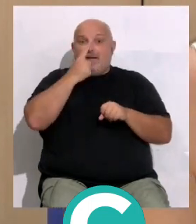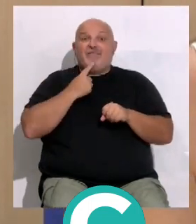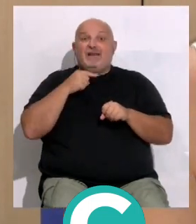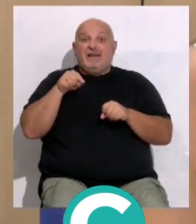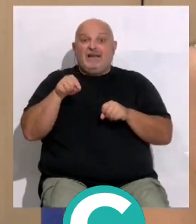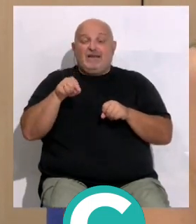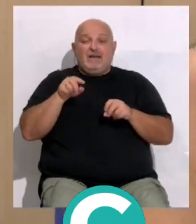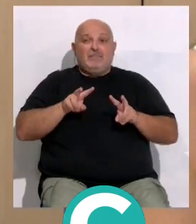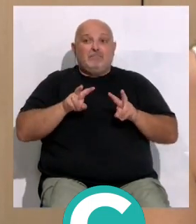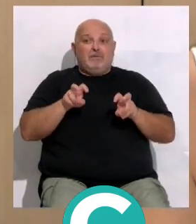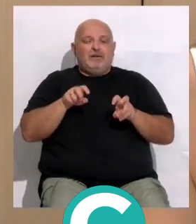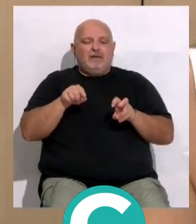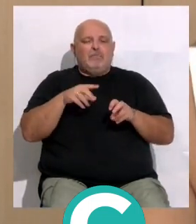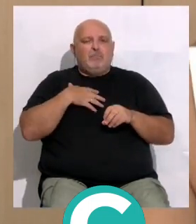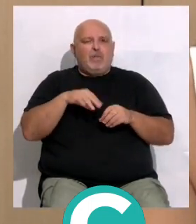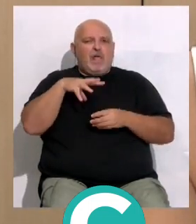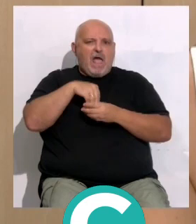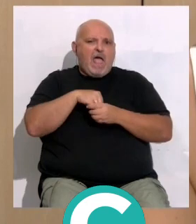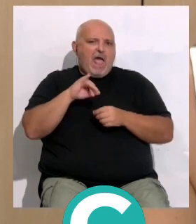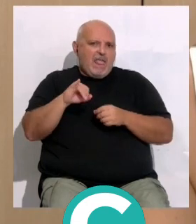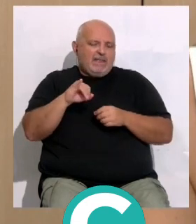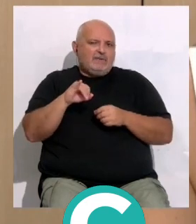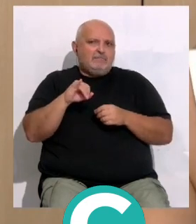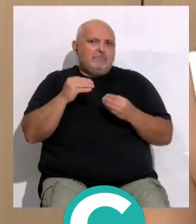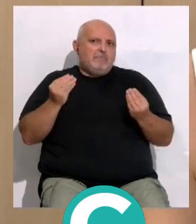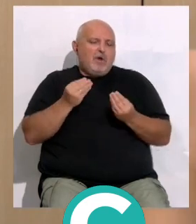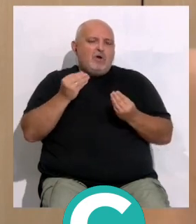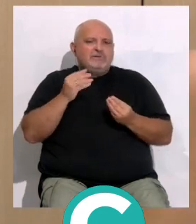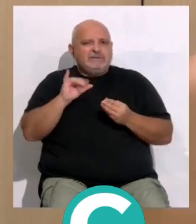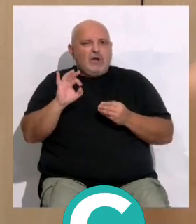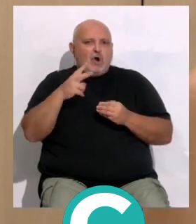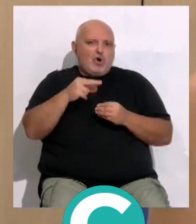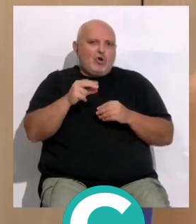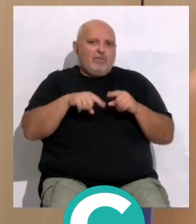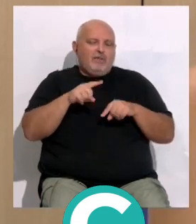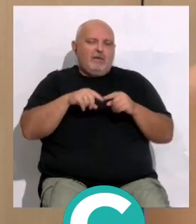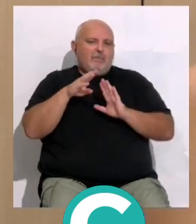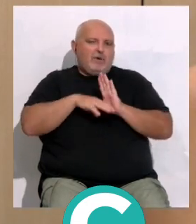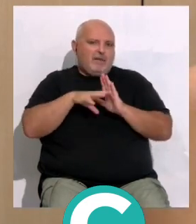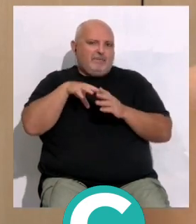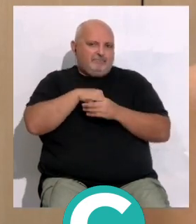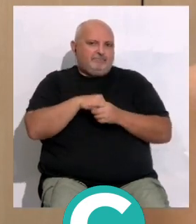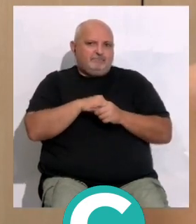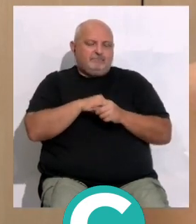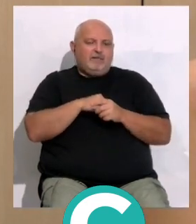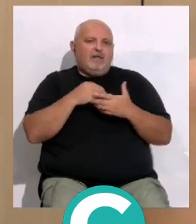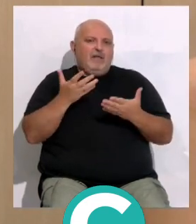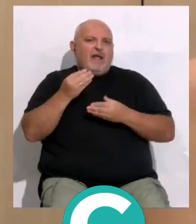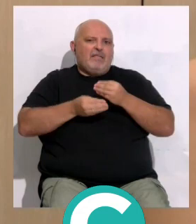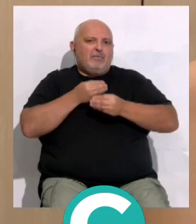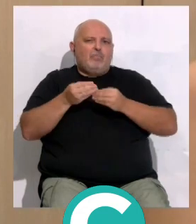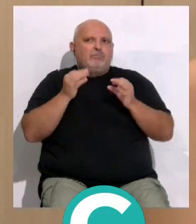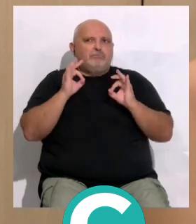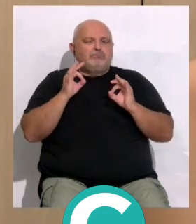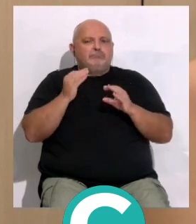tú tengas antes de empezar la intervención puede establecer que tú puedas mejorar o no en el programa de intervención. Entonces podríamos hacer